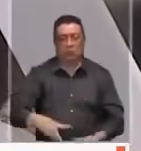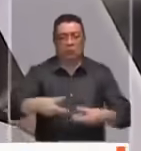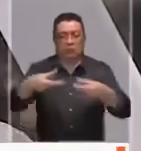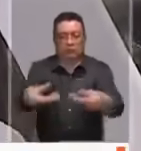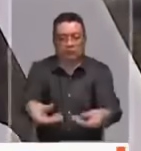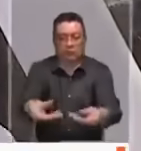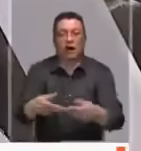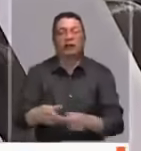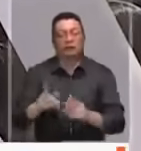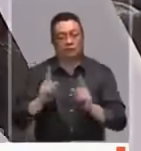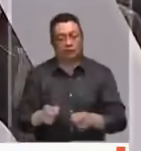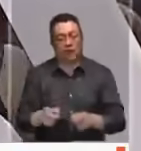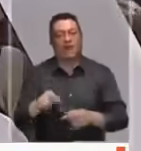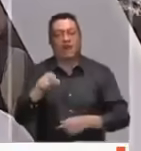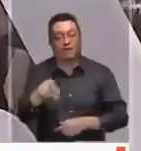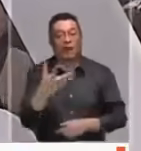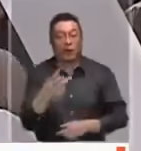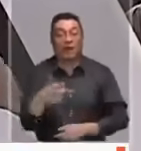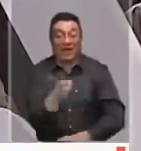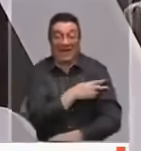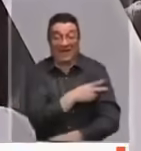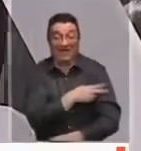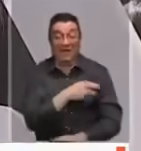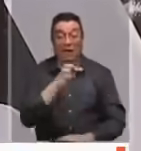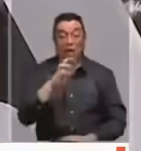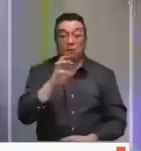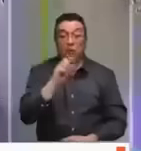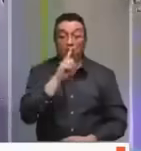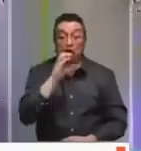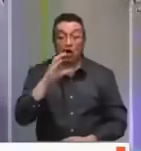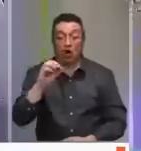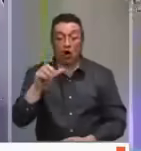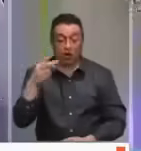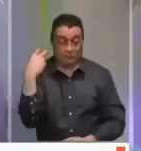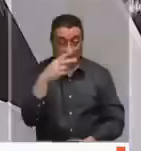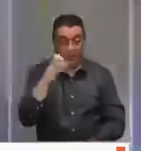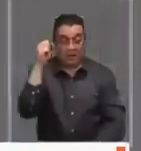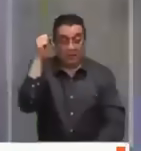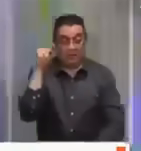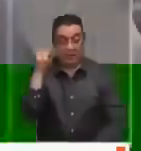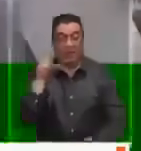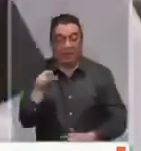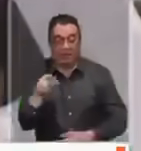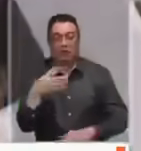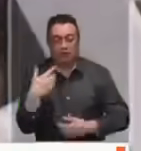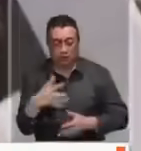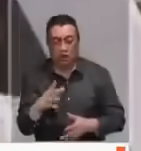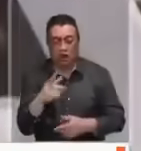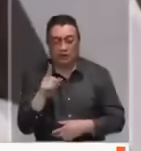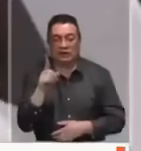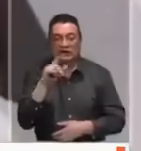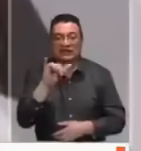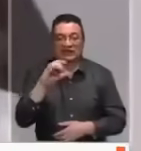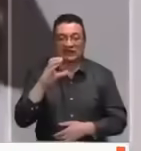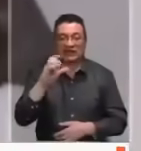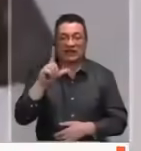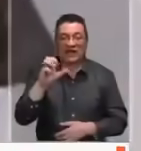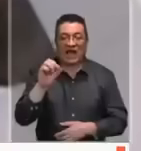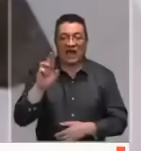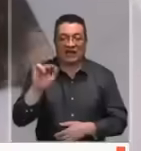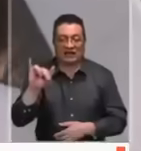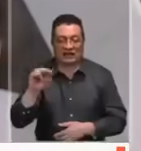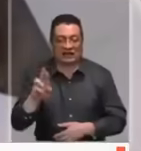quien fue uno de los jefes de protocolo del presidente Sebastián Piñera en su primer gobierno, el señor Sinclair. Él manejaba